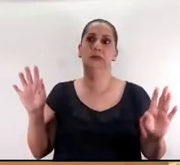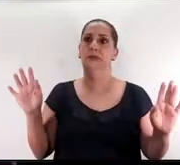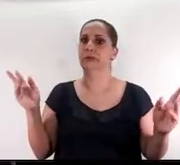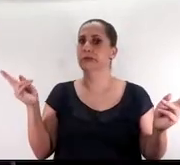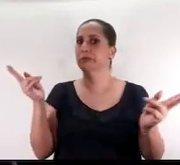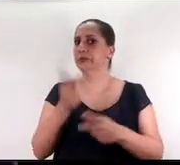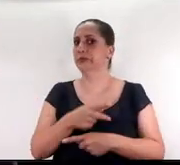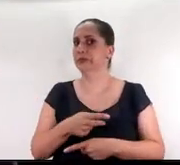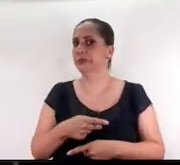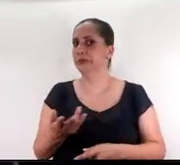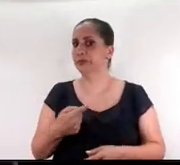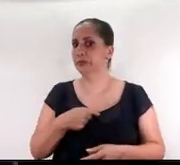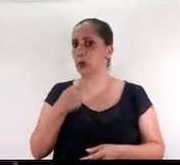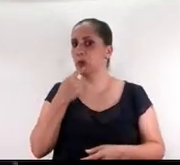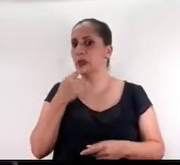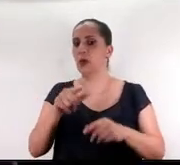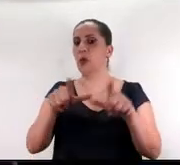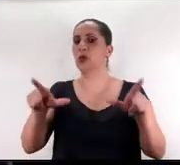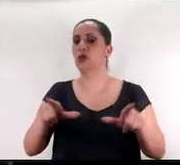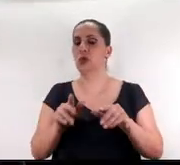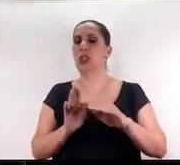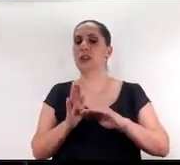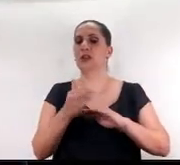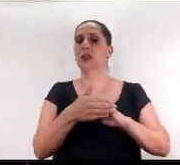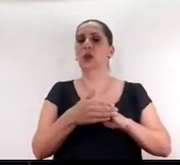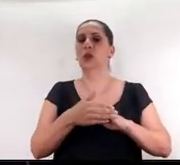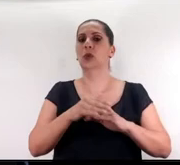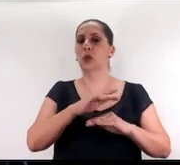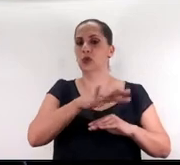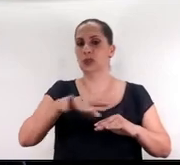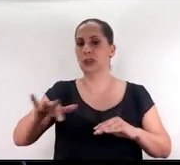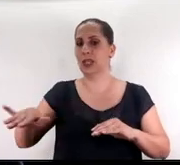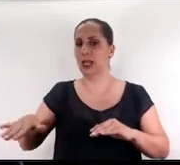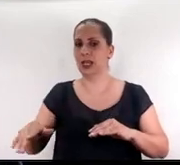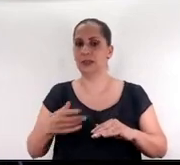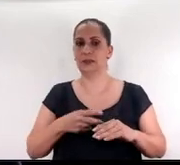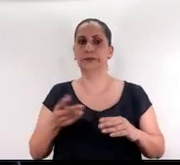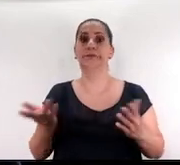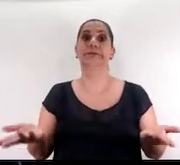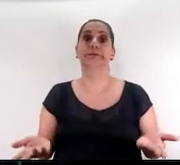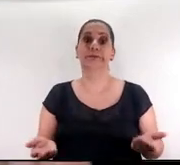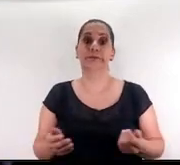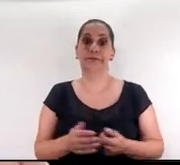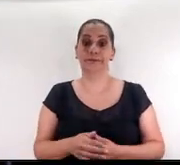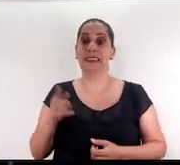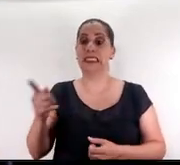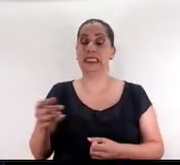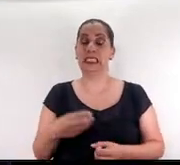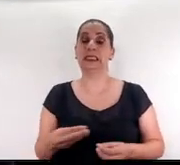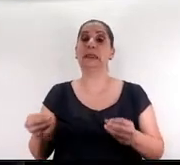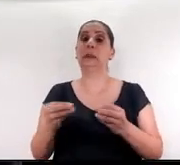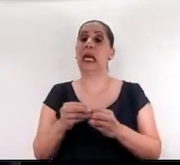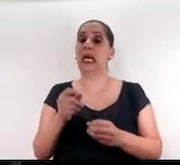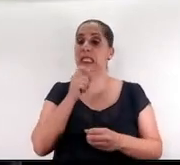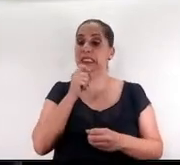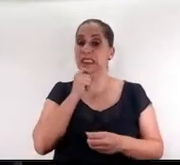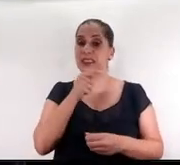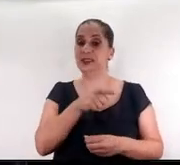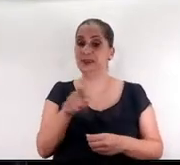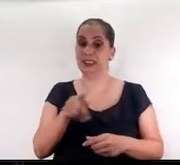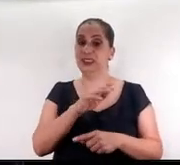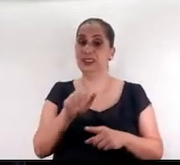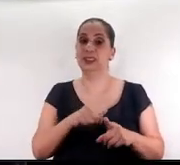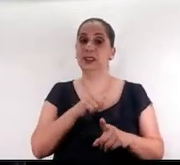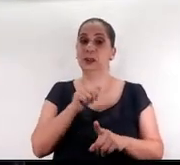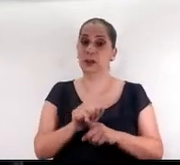que pasa con las zonas costeras, que todavía es a la que se agregan más elementos de dificultad.